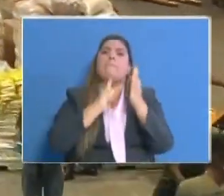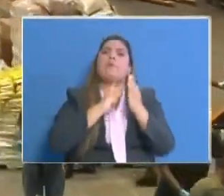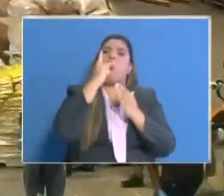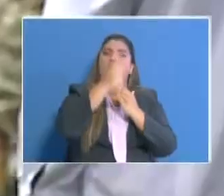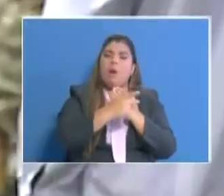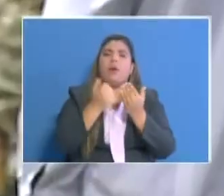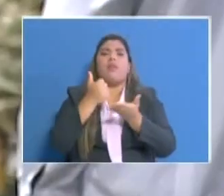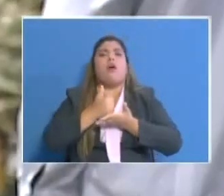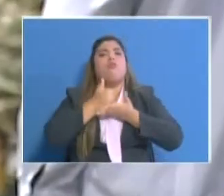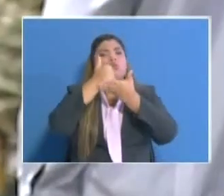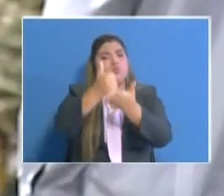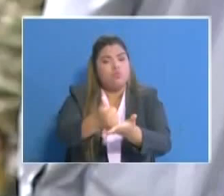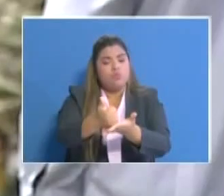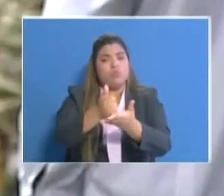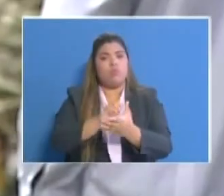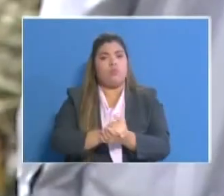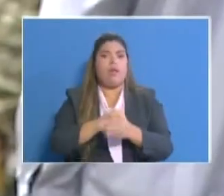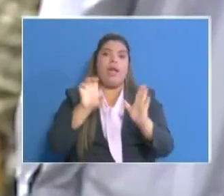ejemplo,